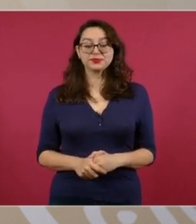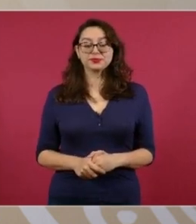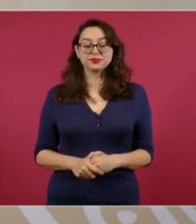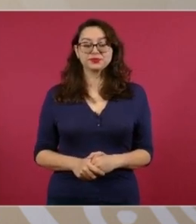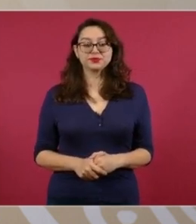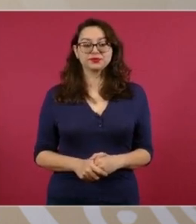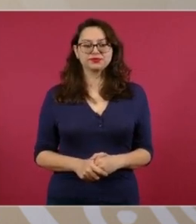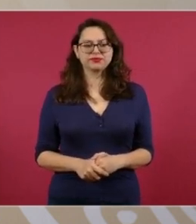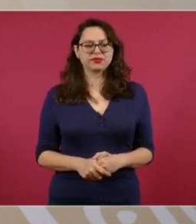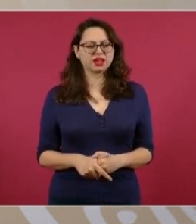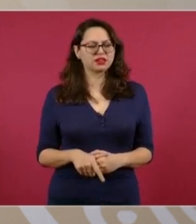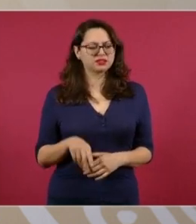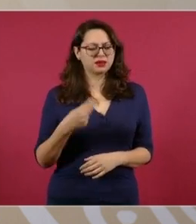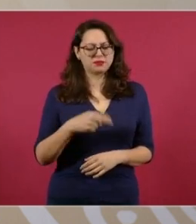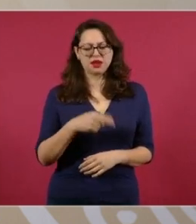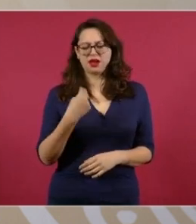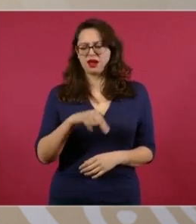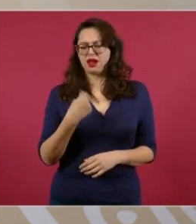Se llama